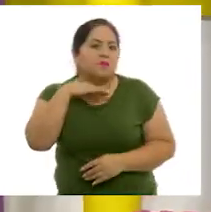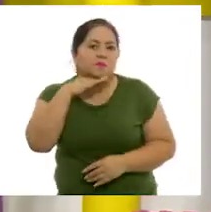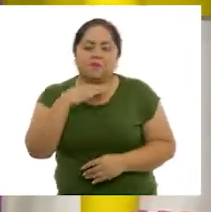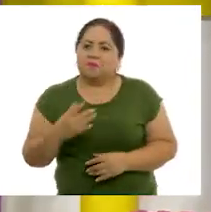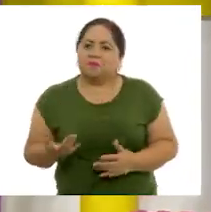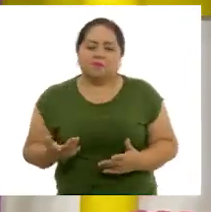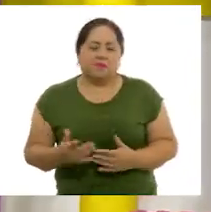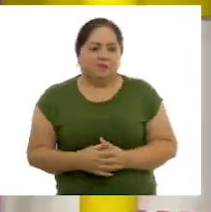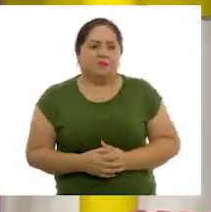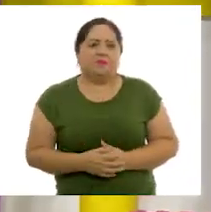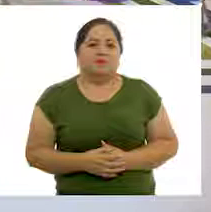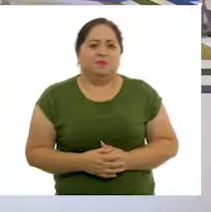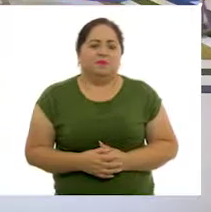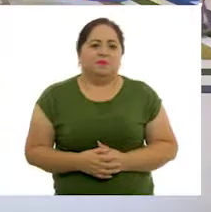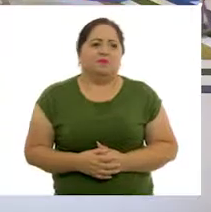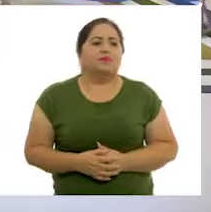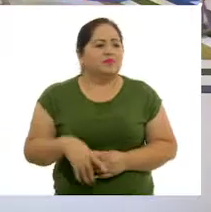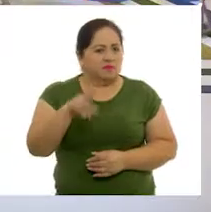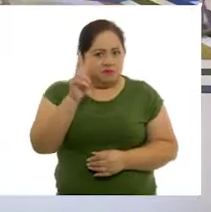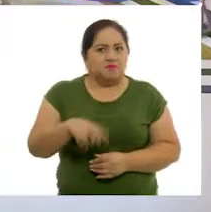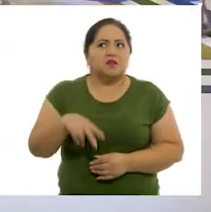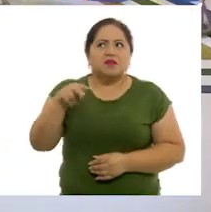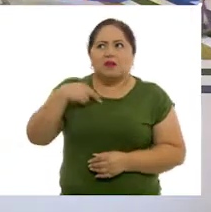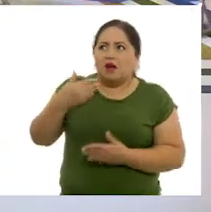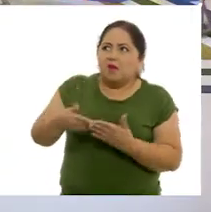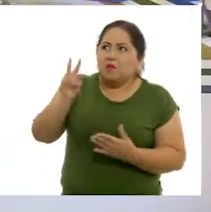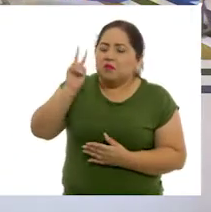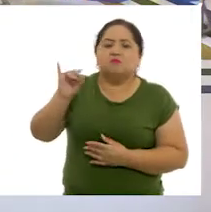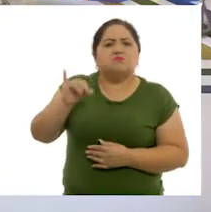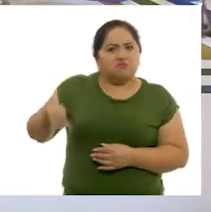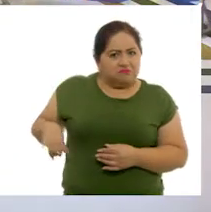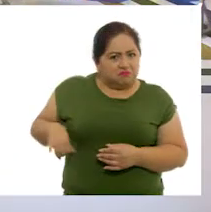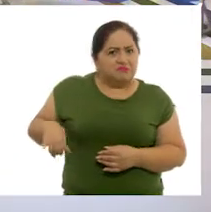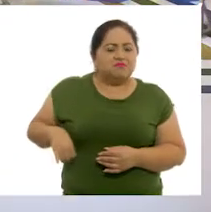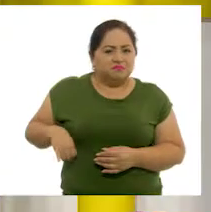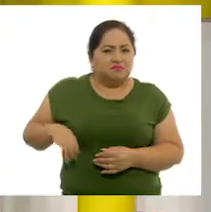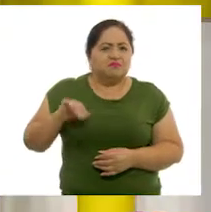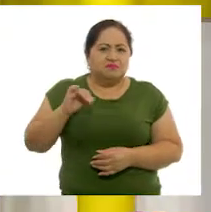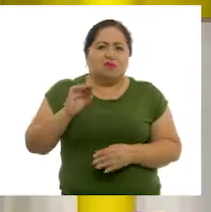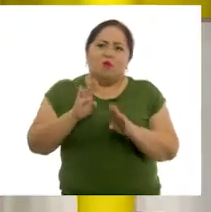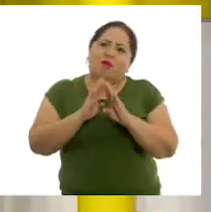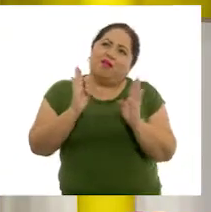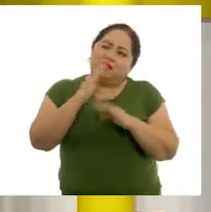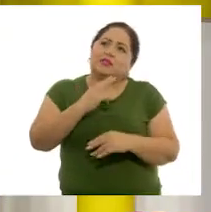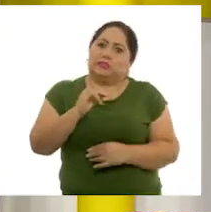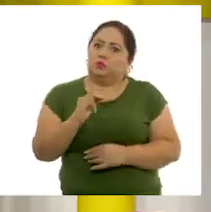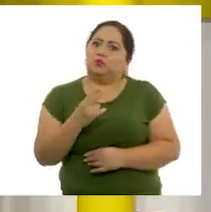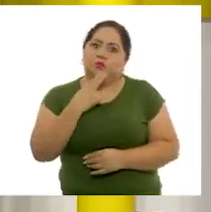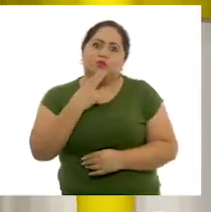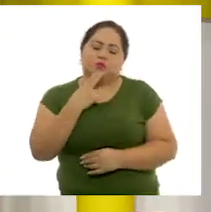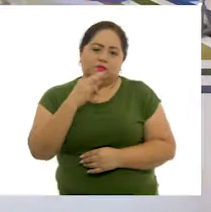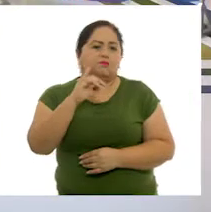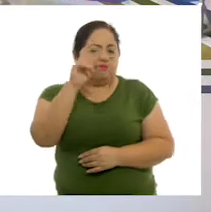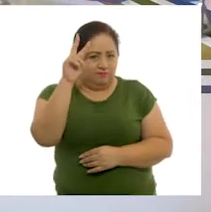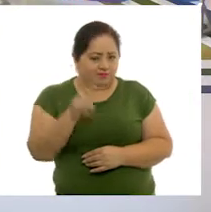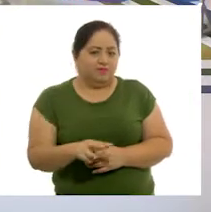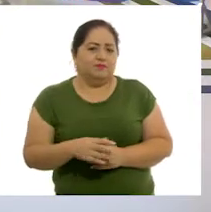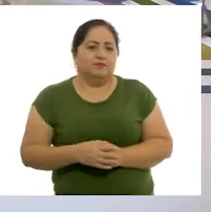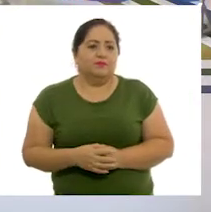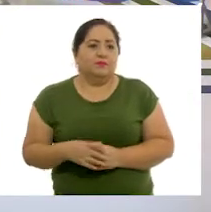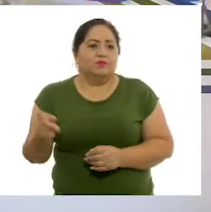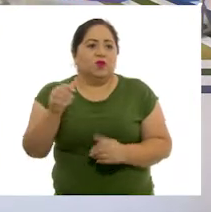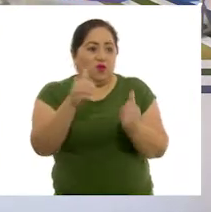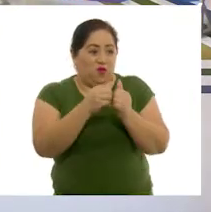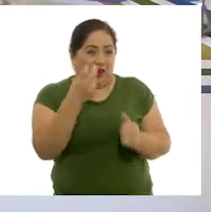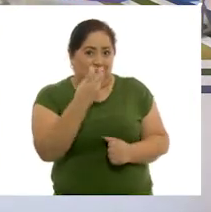andar. Uh-huh. Y me parece muy, muy interesante y muy, muy entretenido, muy útil también. Sí, sí, sí, y con eso vamos a